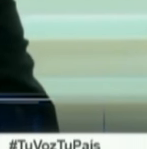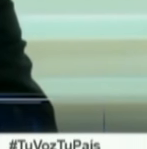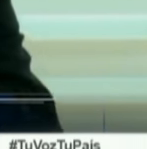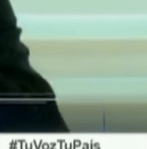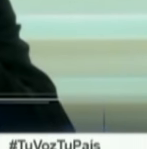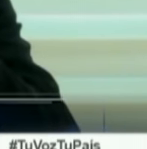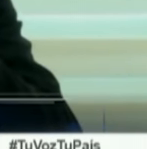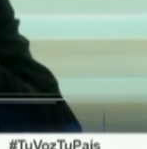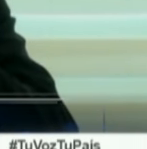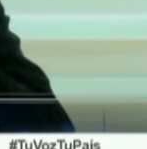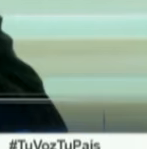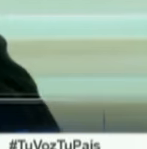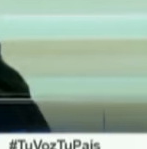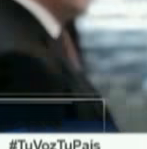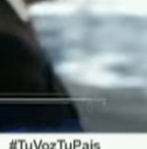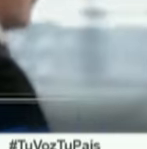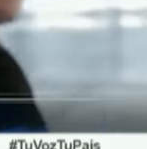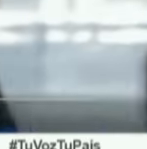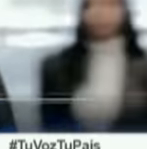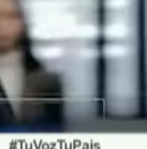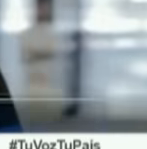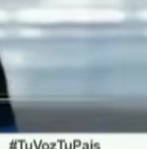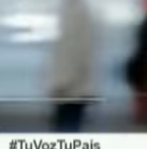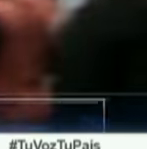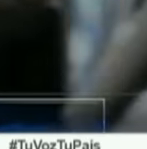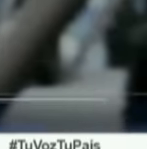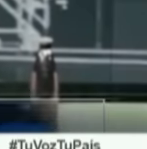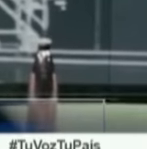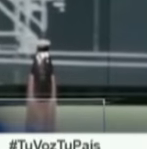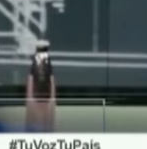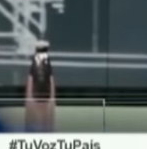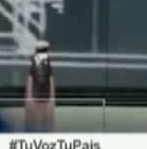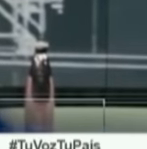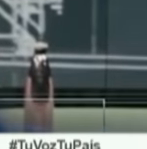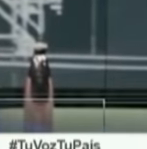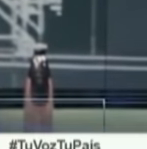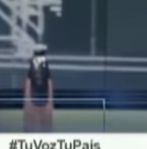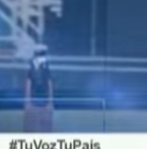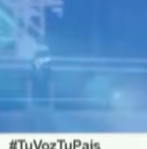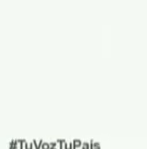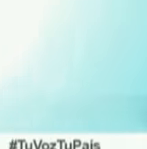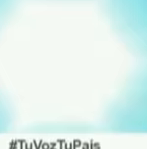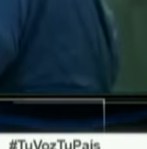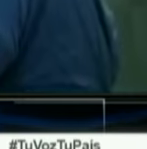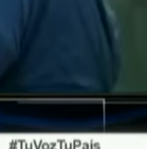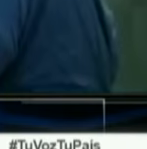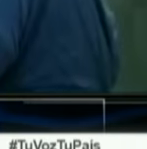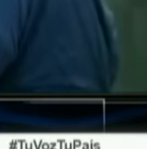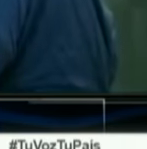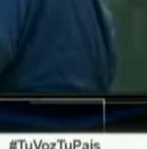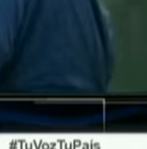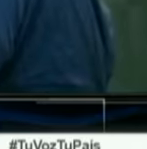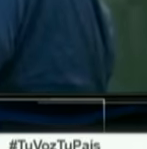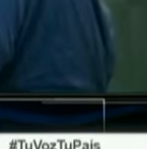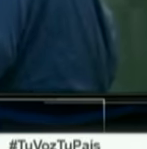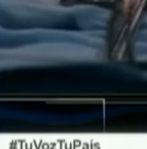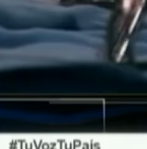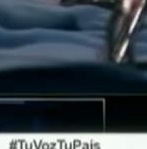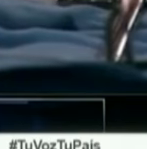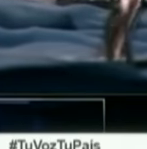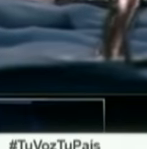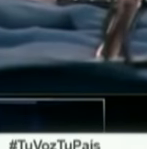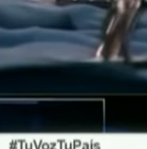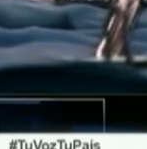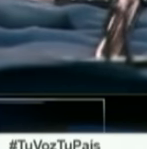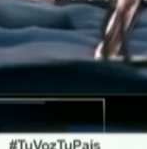Presidente Rafael Correa viajó a Nueva York para recibir la presidencia del G77. Gracias al gobierno nacional,